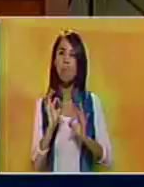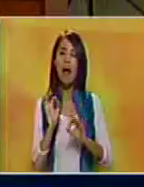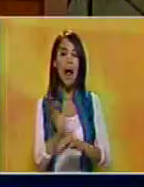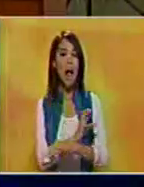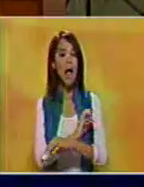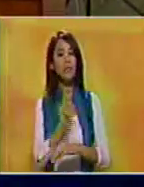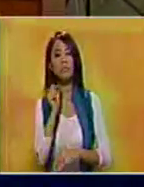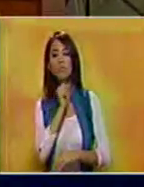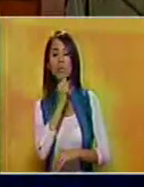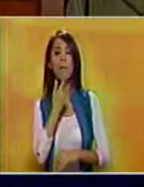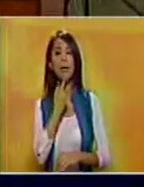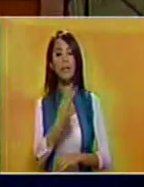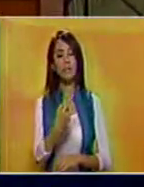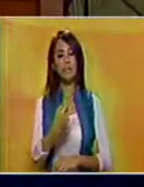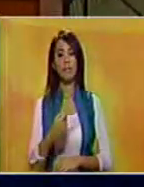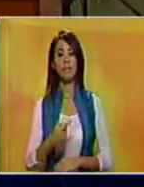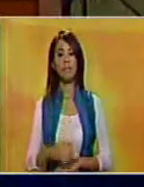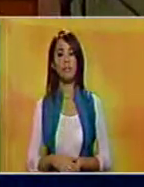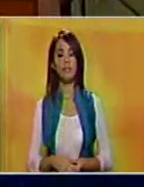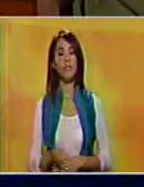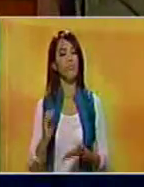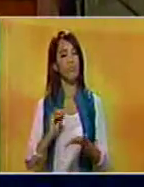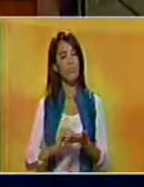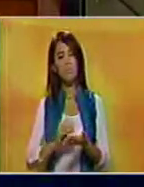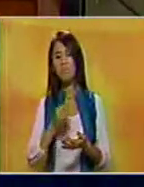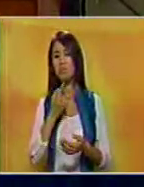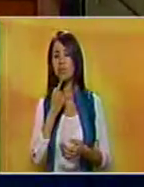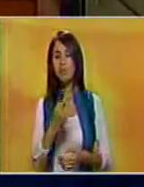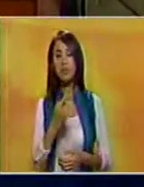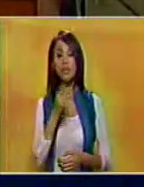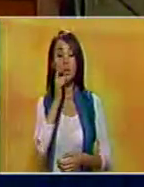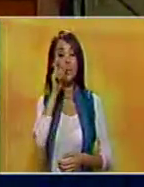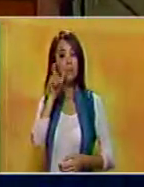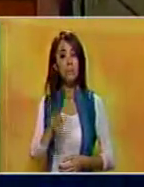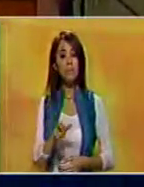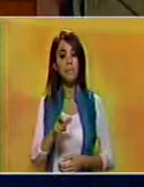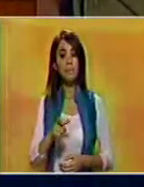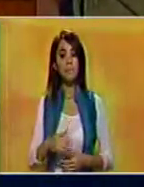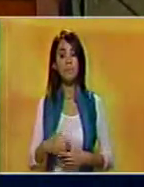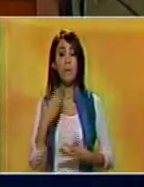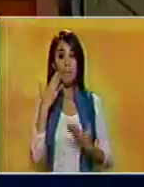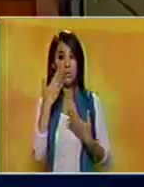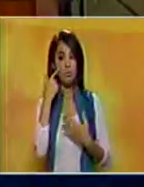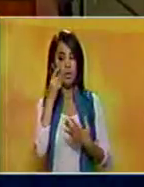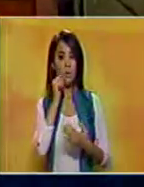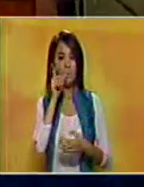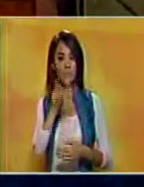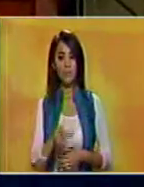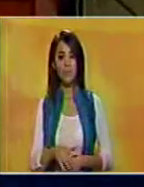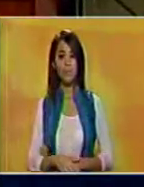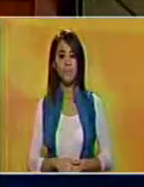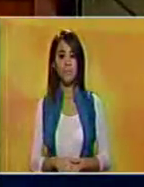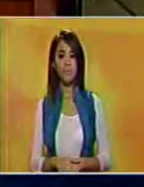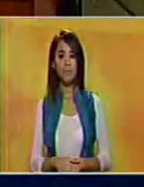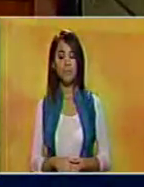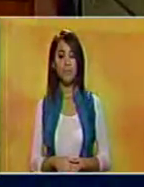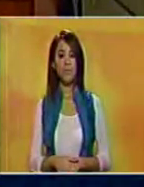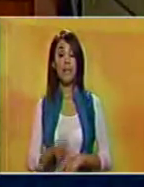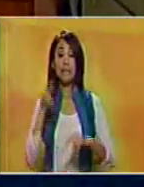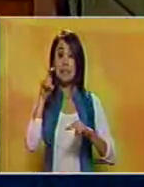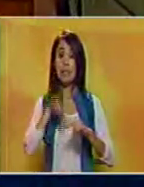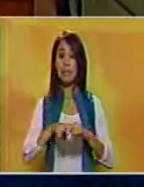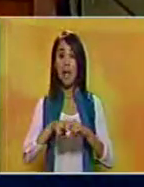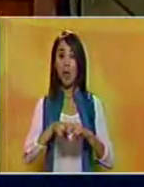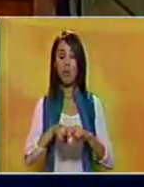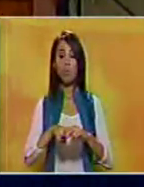cantársela, para decírsela, para recitársela a Mr. Robinson. Va para usted, Mr. Robinson, sentado en el